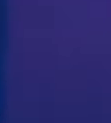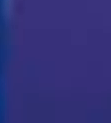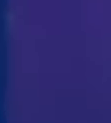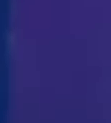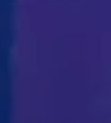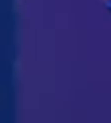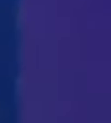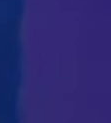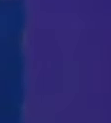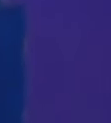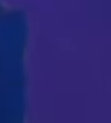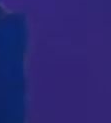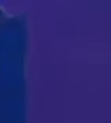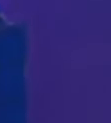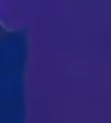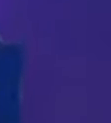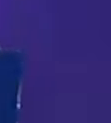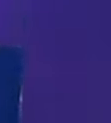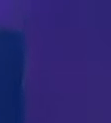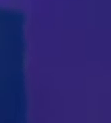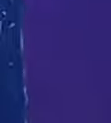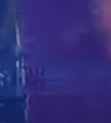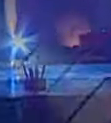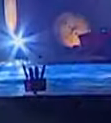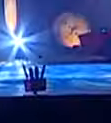Que compartiríais lo que supierais sobre nuestro planeta.